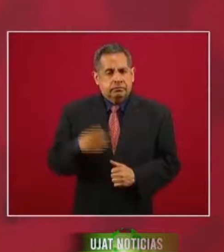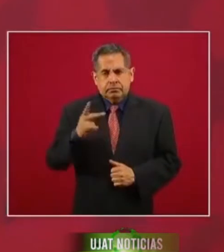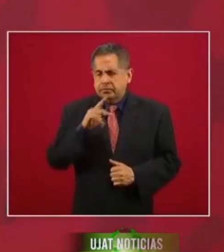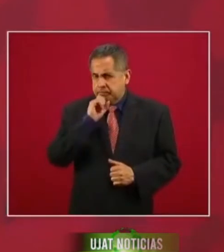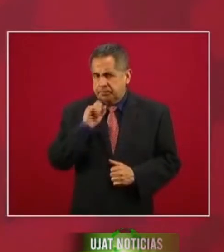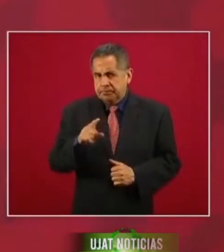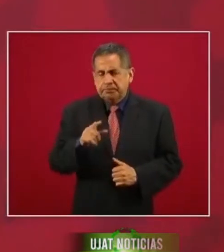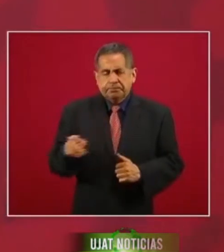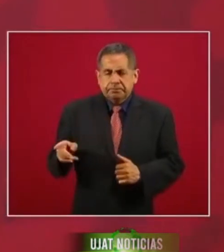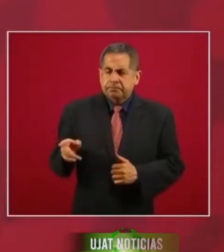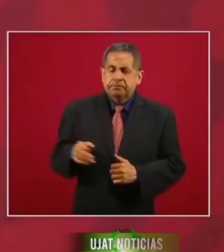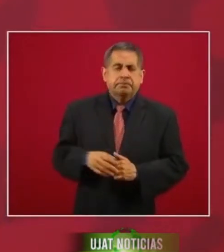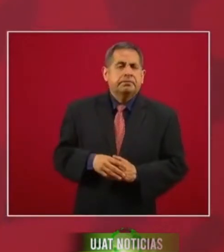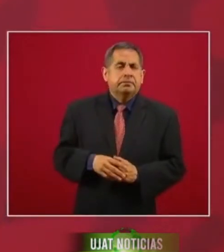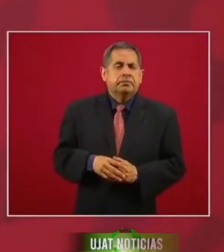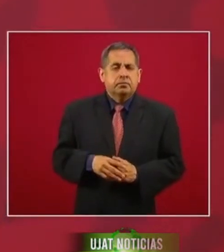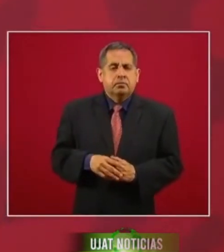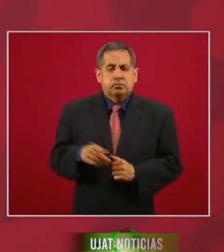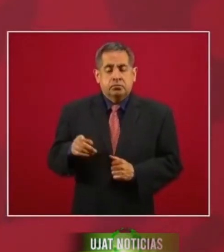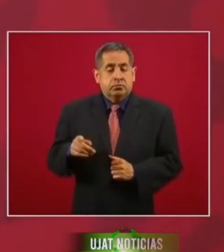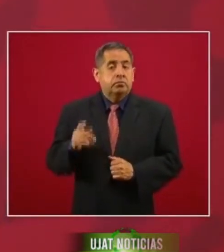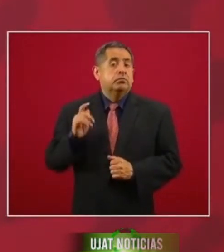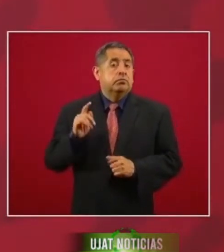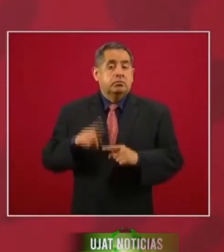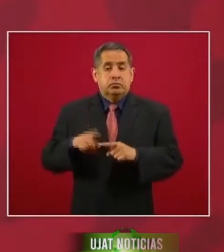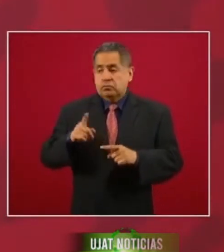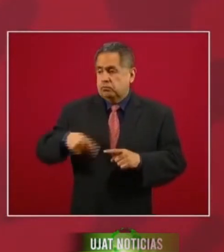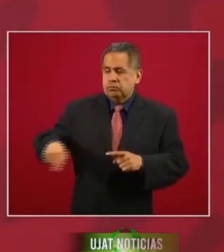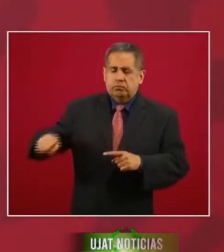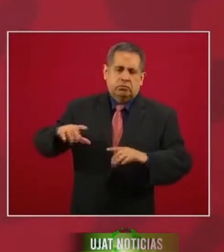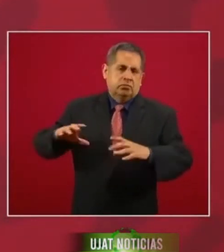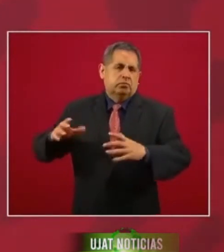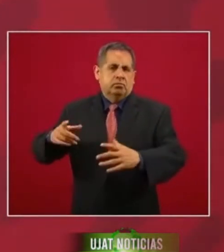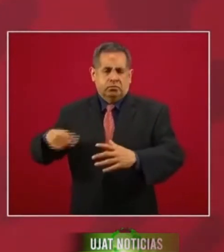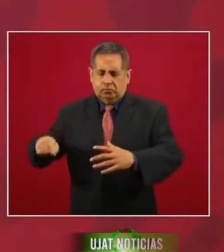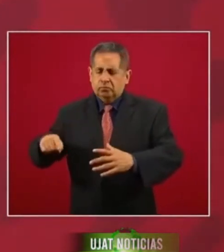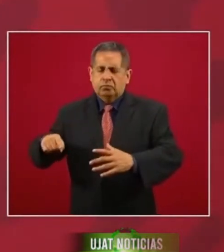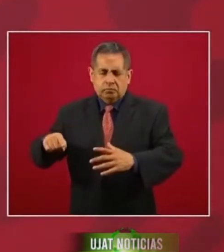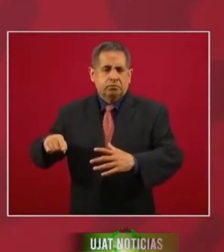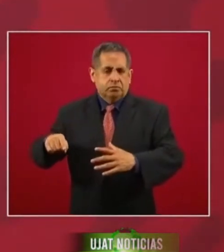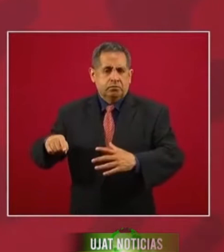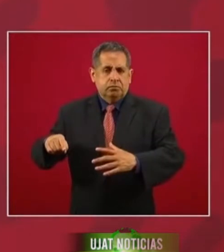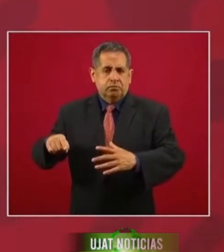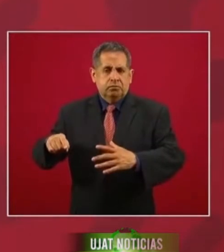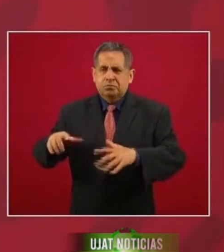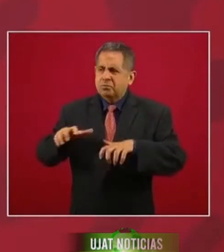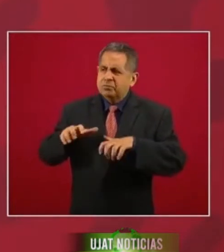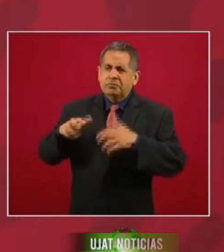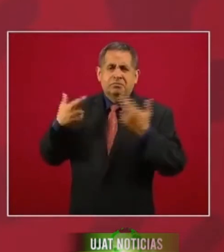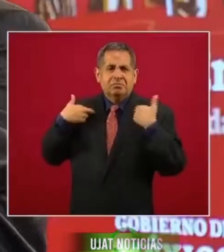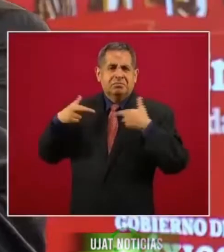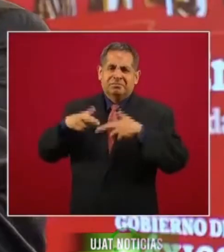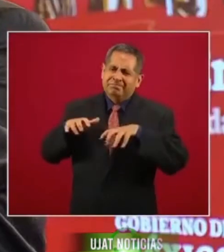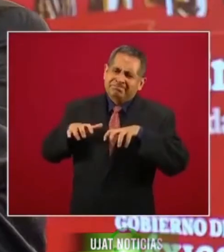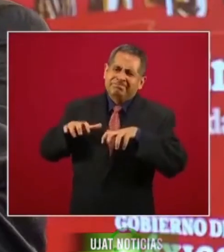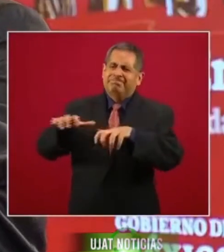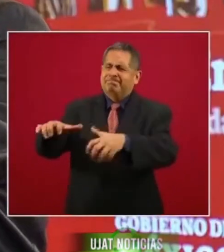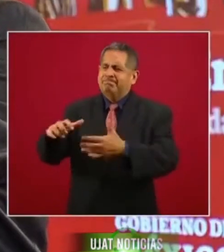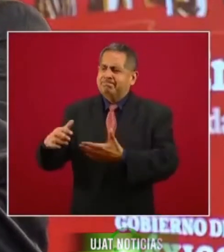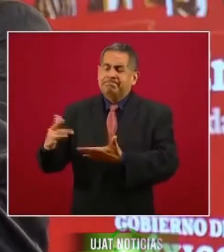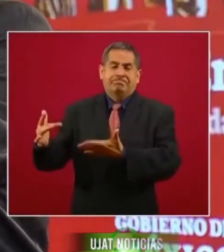Pero se ha contado con el apoyo solidario del Magisterio